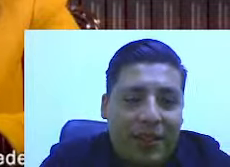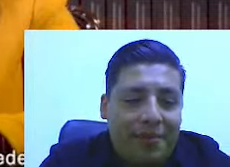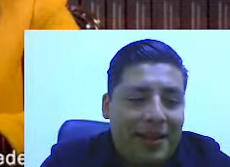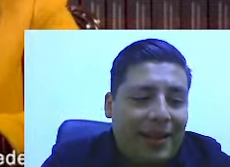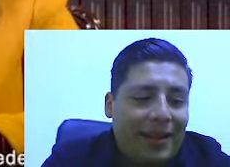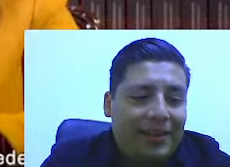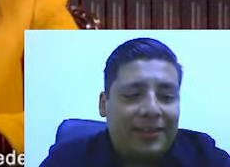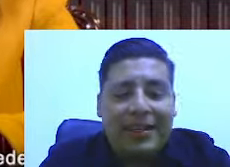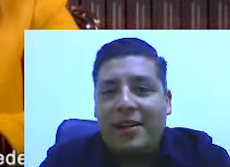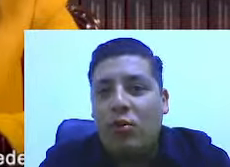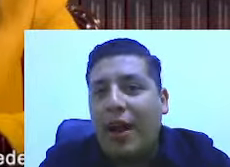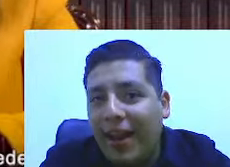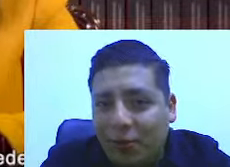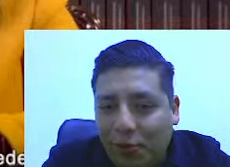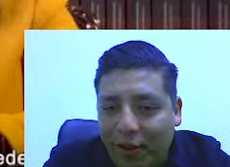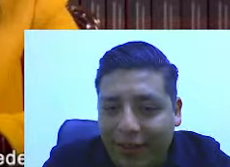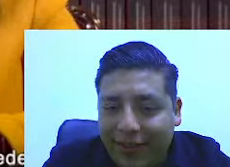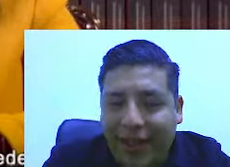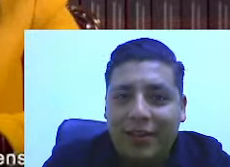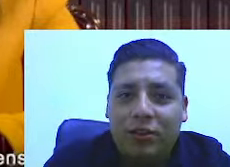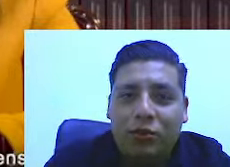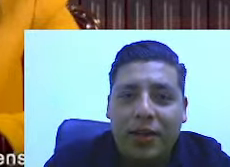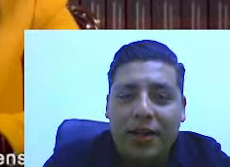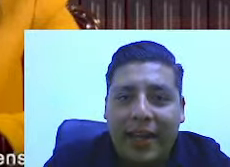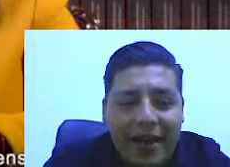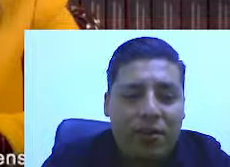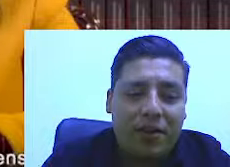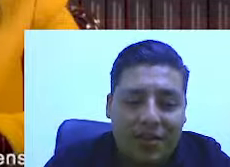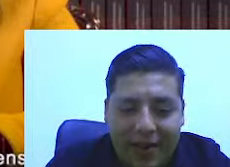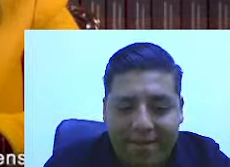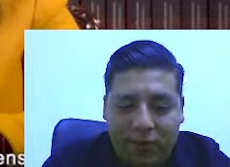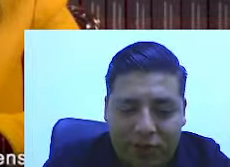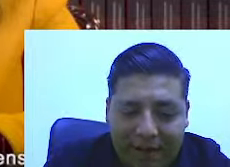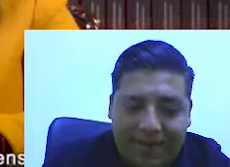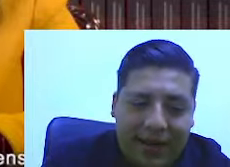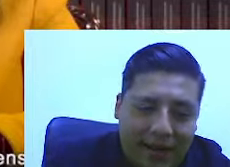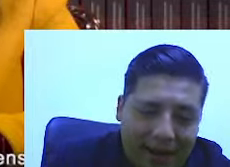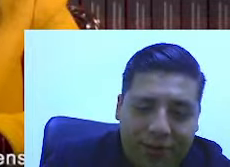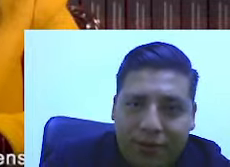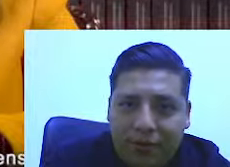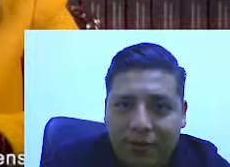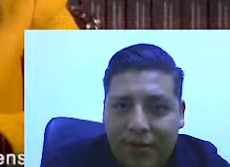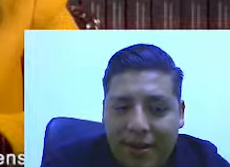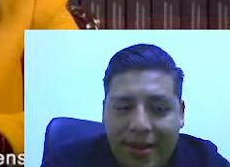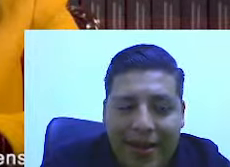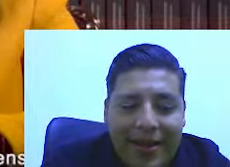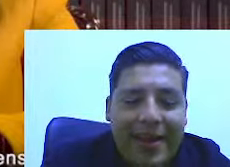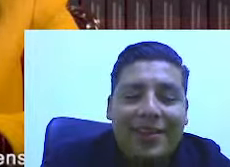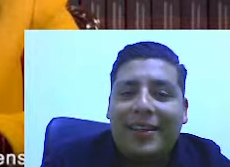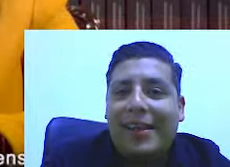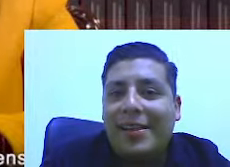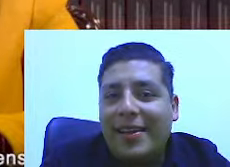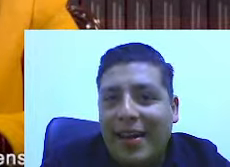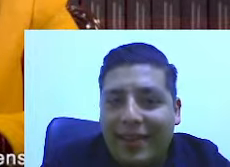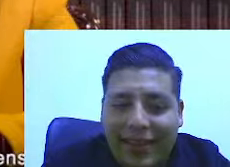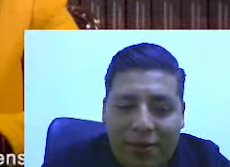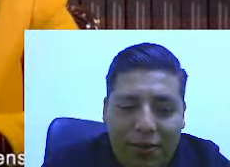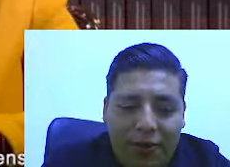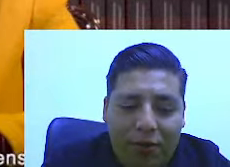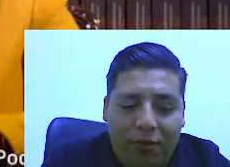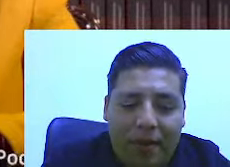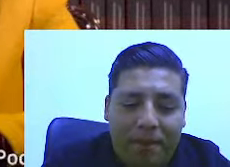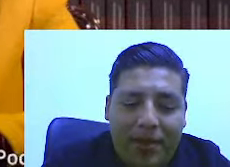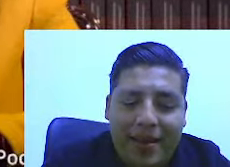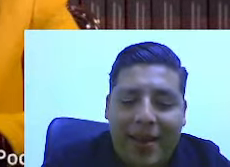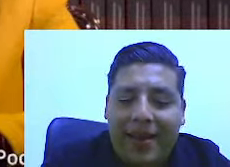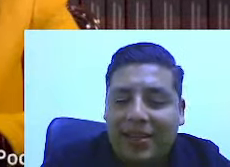Esto, amigos y amigas, sin lugar a dudas, es un giro de 180 grados. Y es que el día de